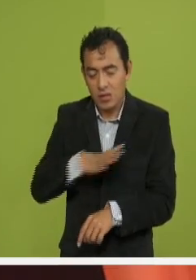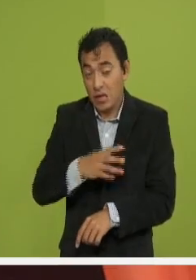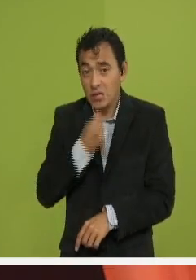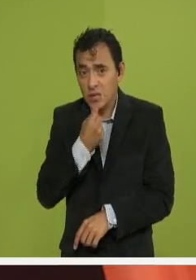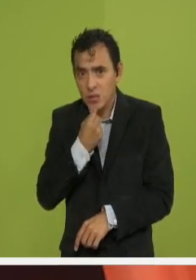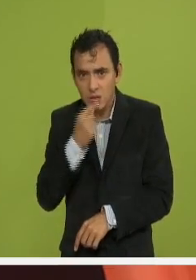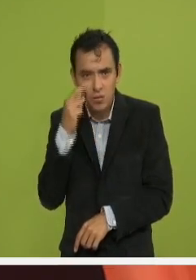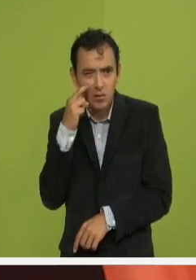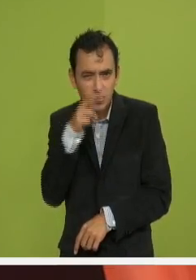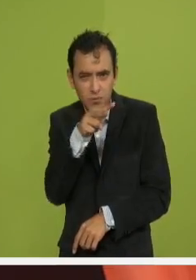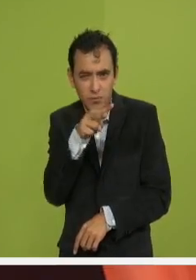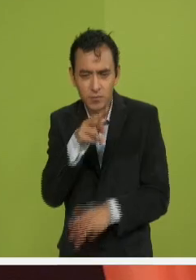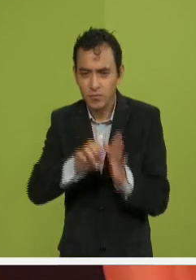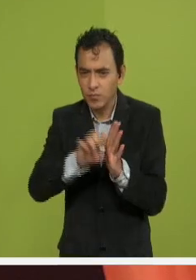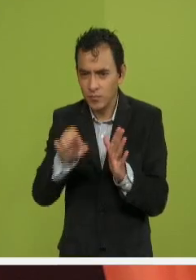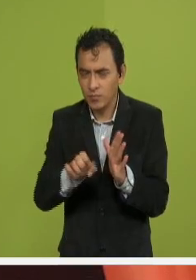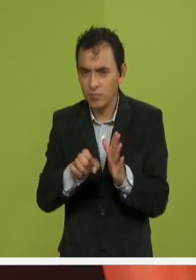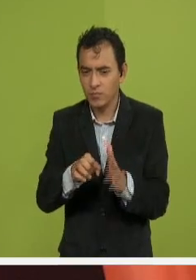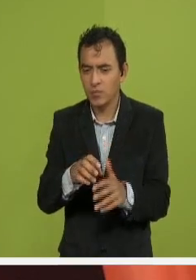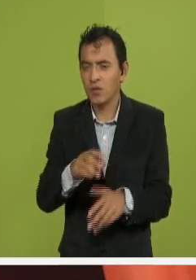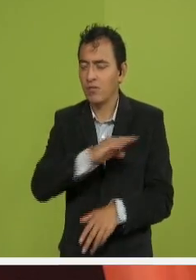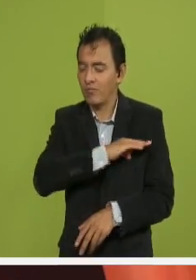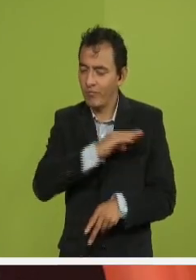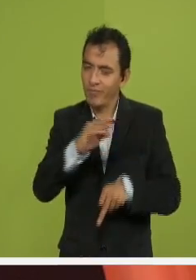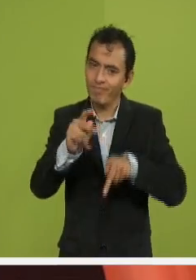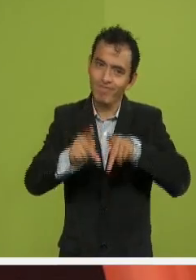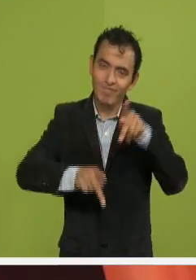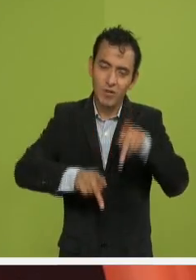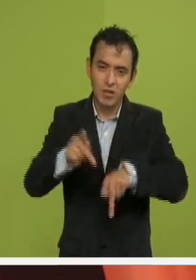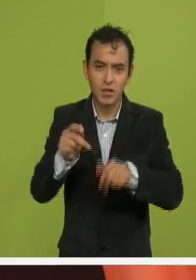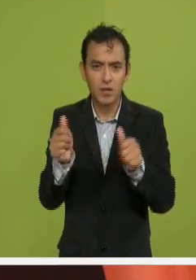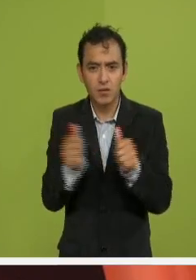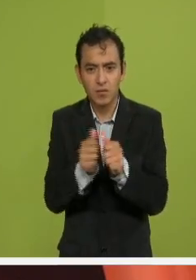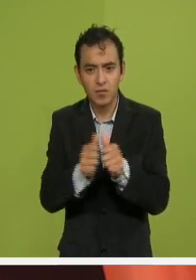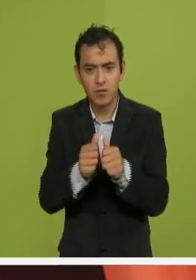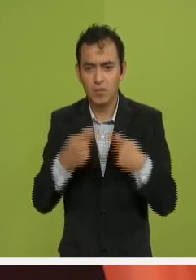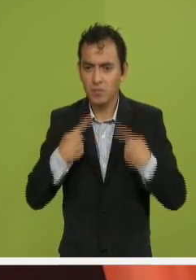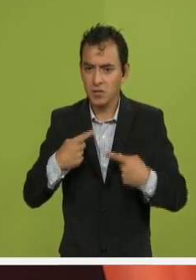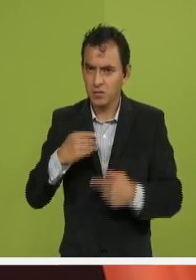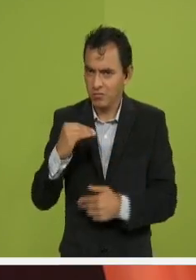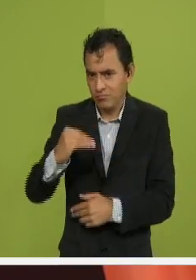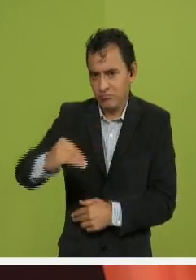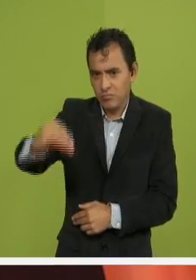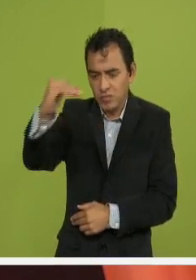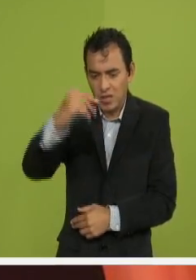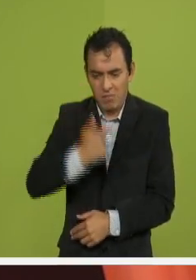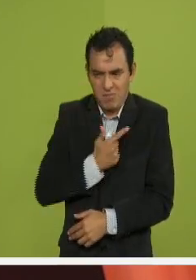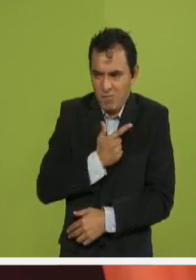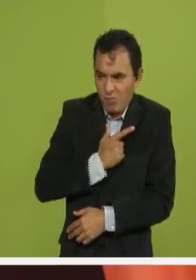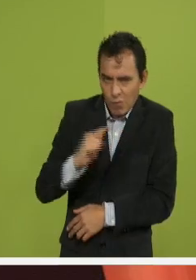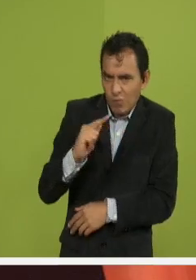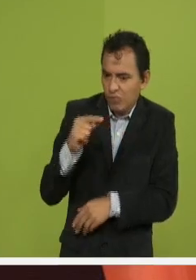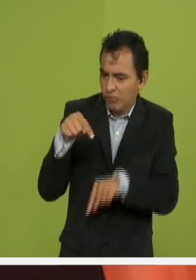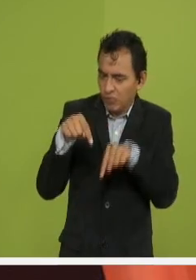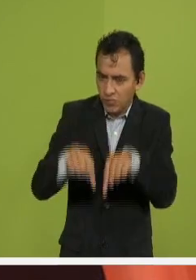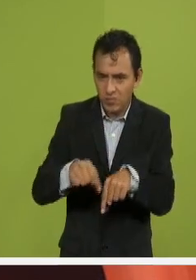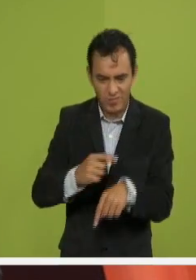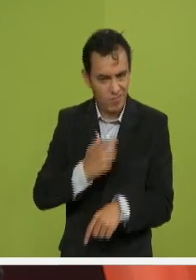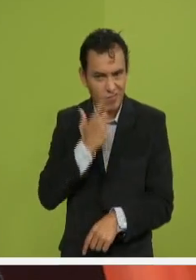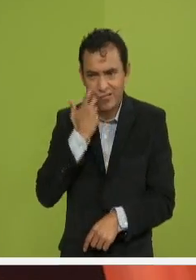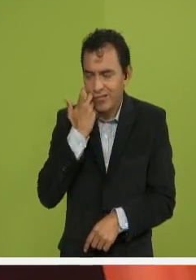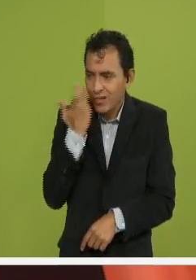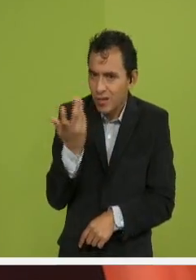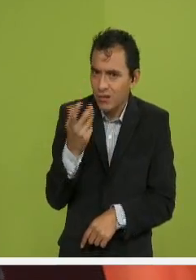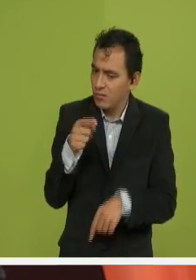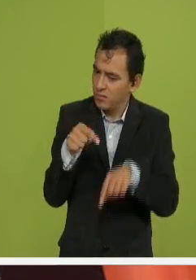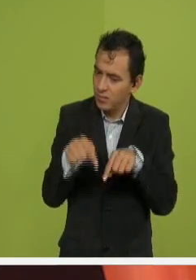viendo, que lo puedan platicar con algún adulto, que digan, saben que a mí no me gusta estar aquí, no quiero estar aquí, no